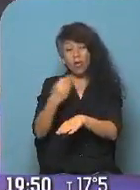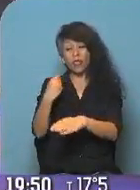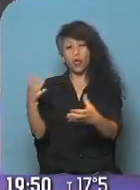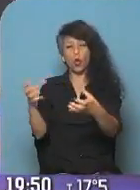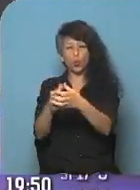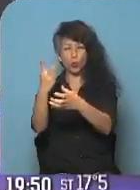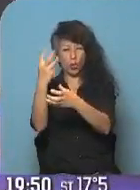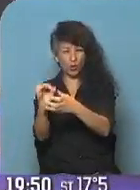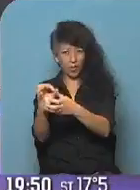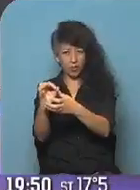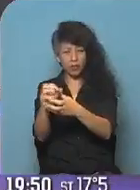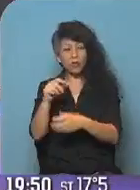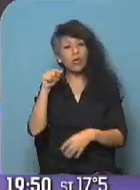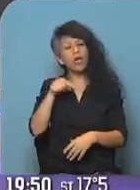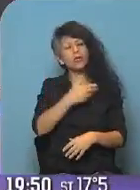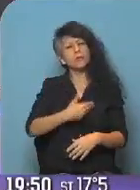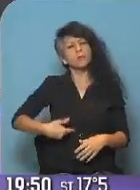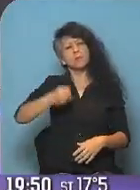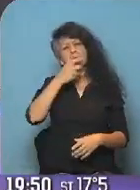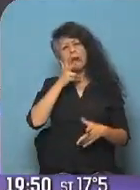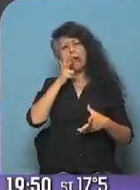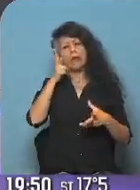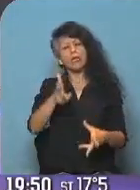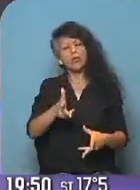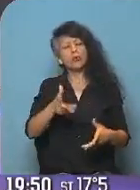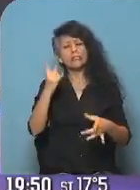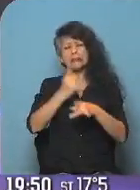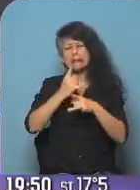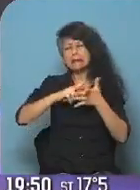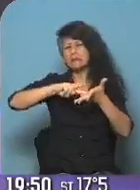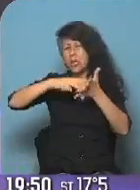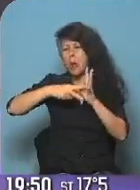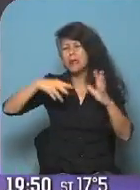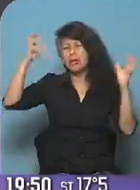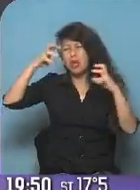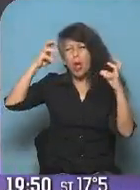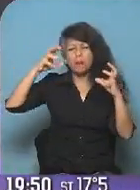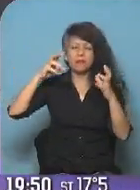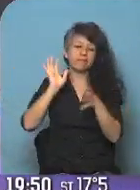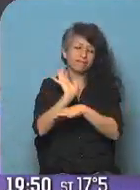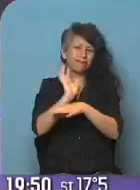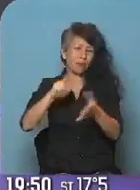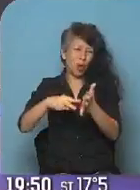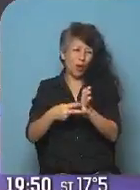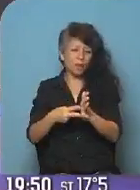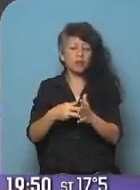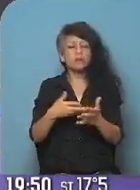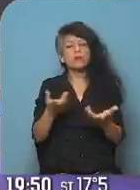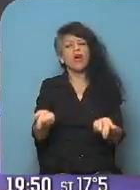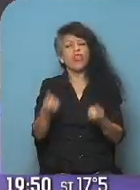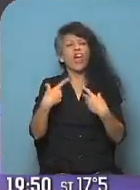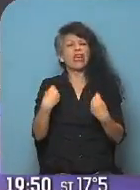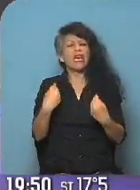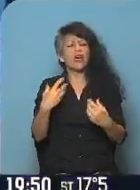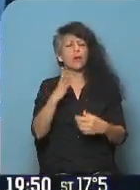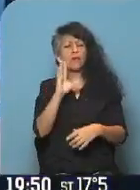de los 20. Allí dijo el presidente que cada tormenta que atravesamos permite vernos más fortalecidos como